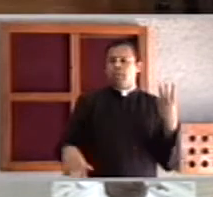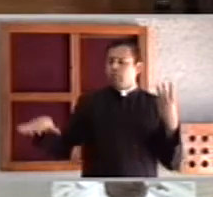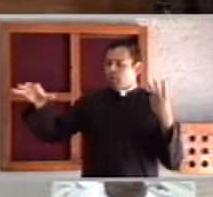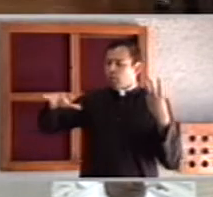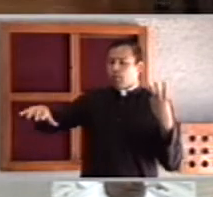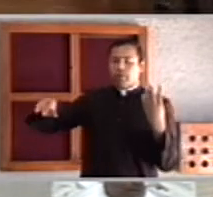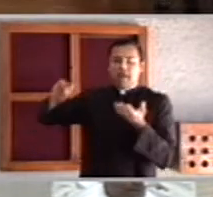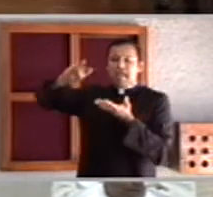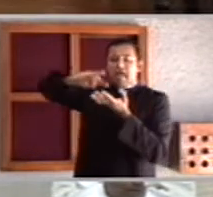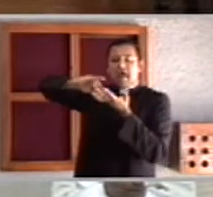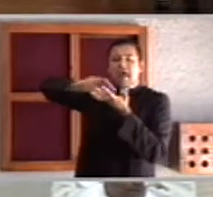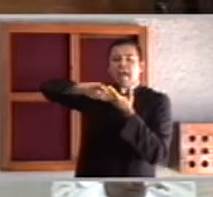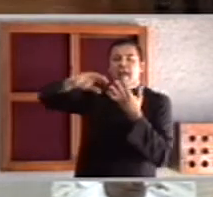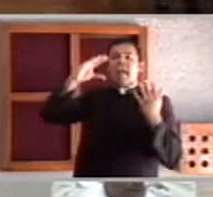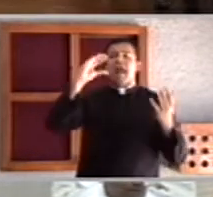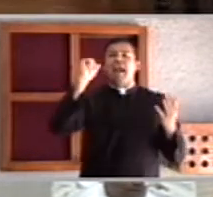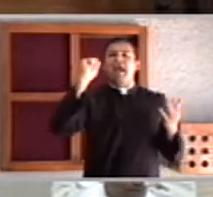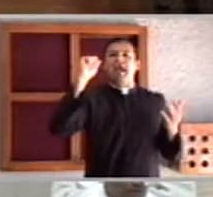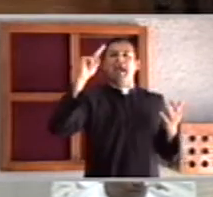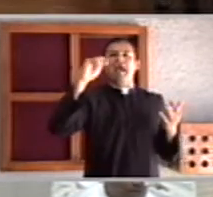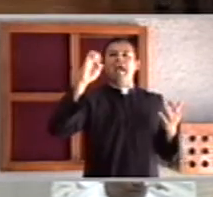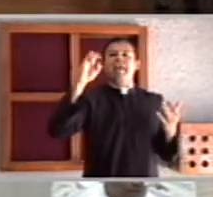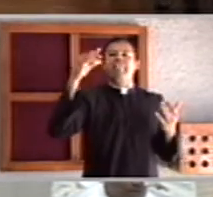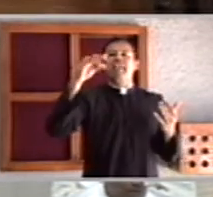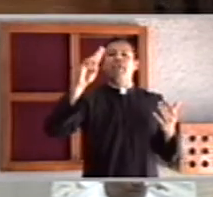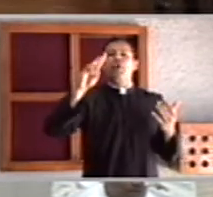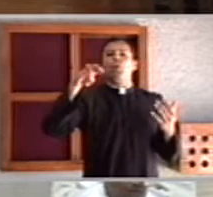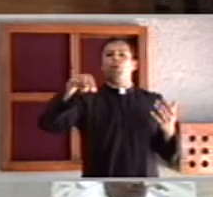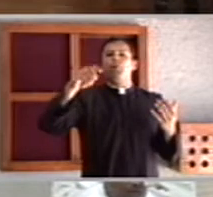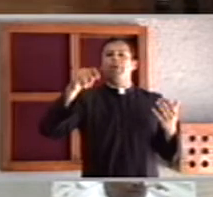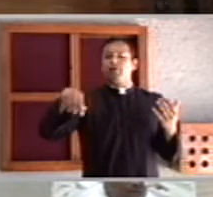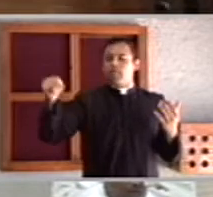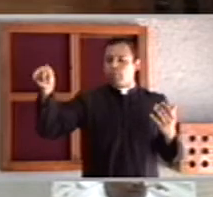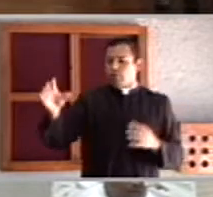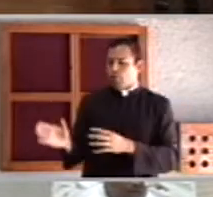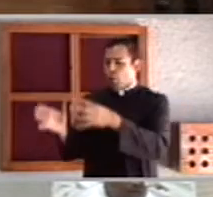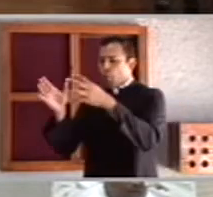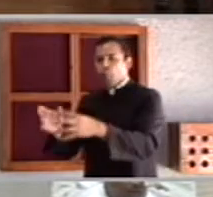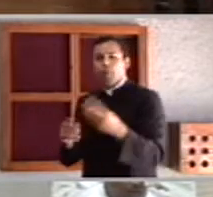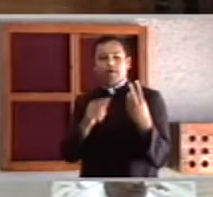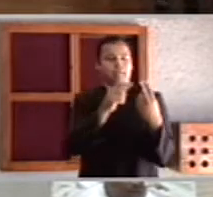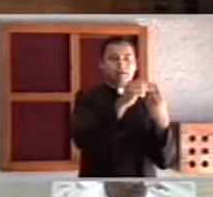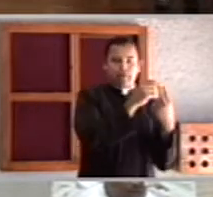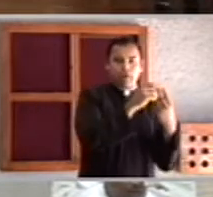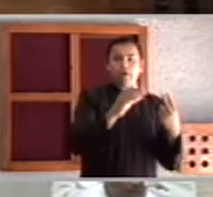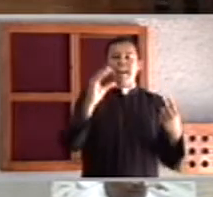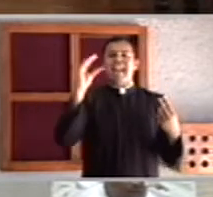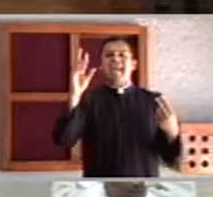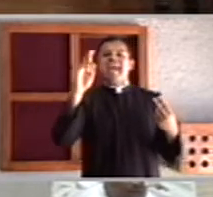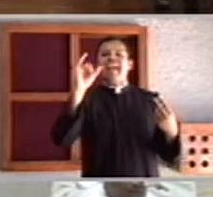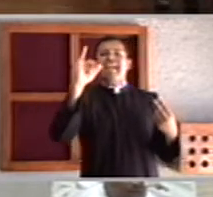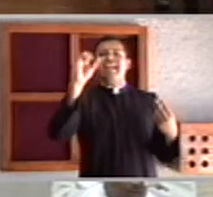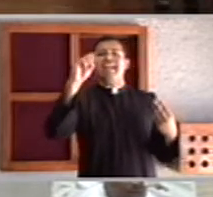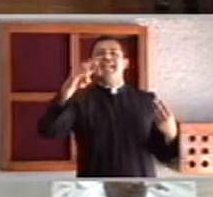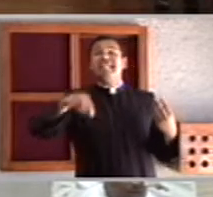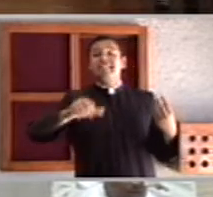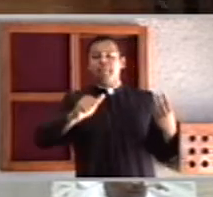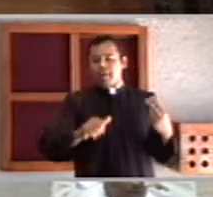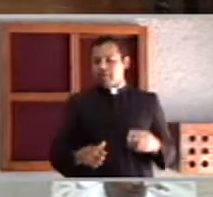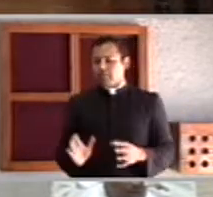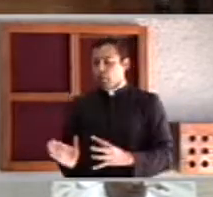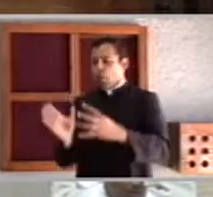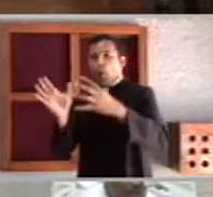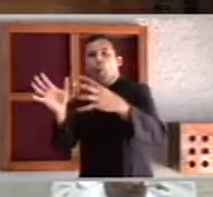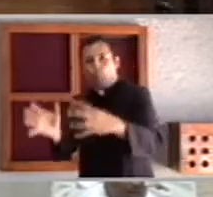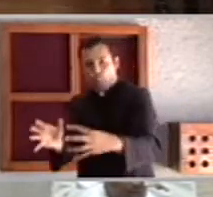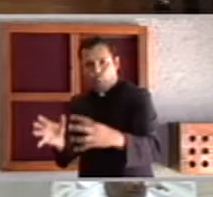catecúmenos, el ánfora del aceite del santo crisma y el ánfora